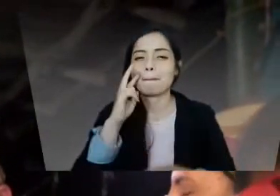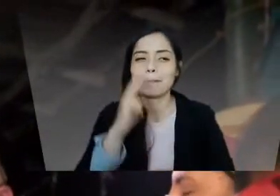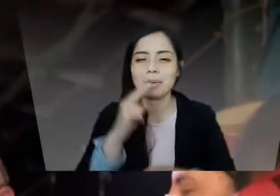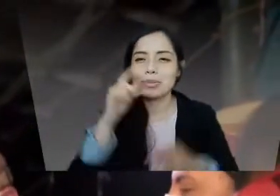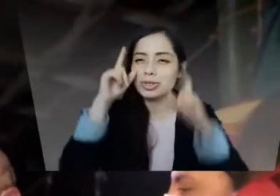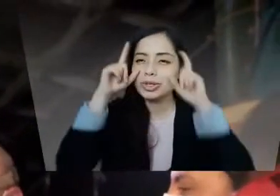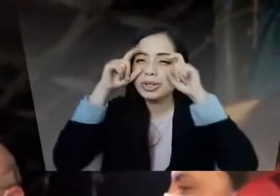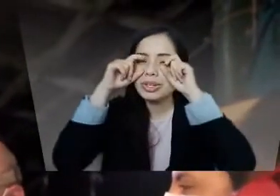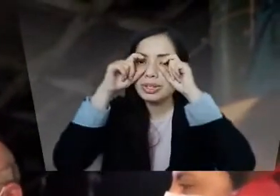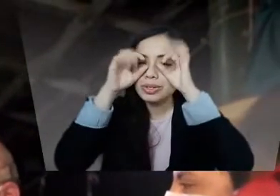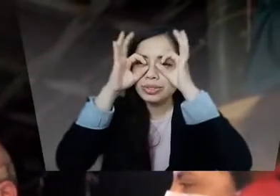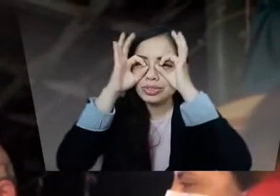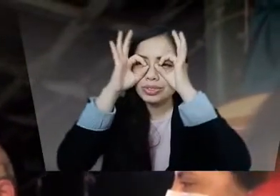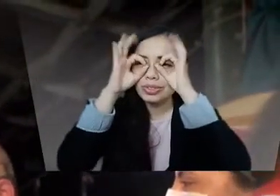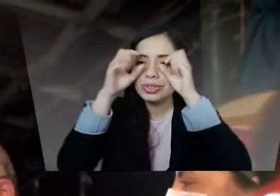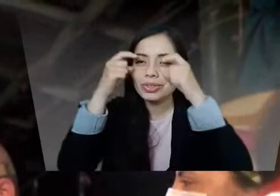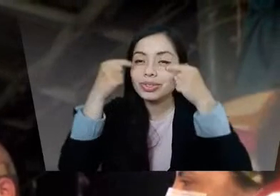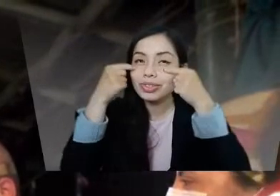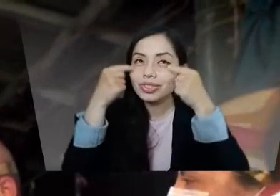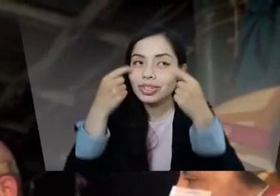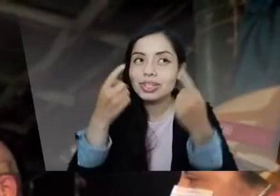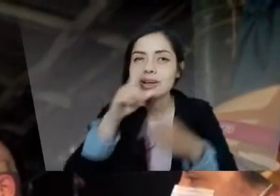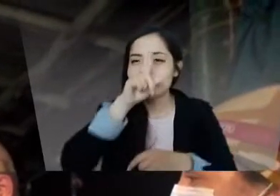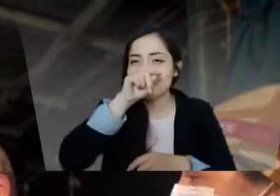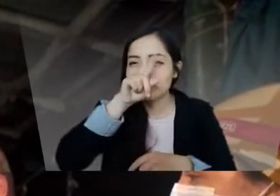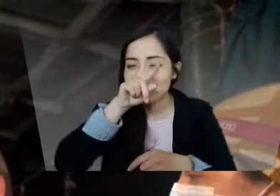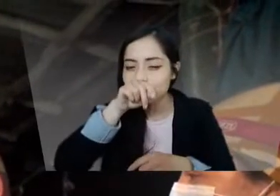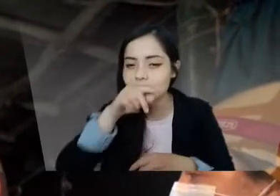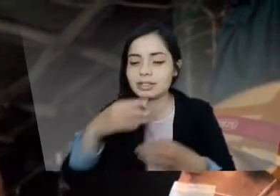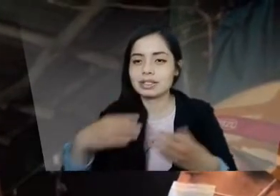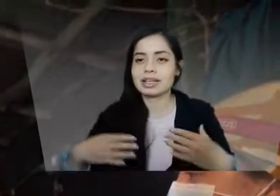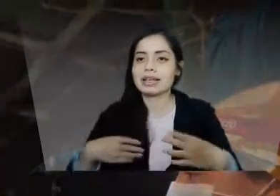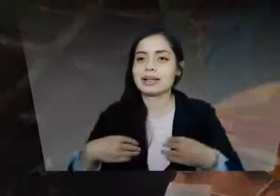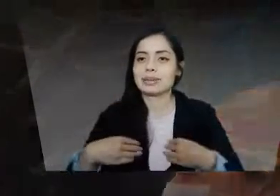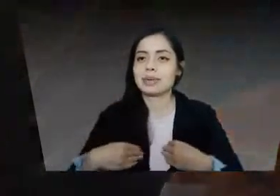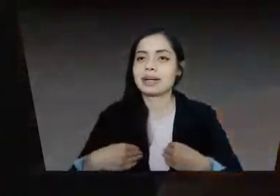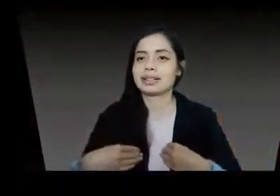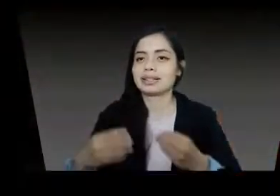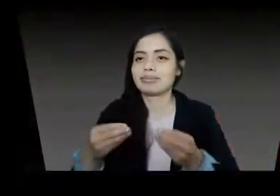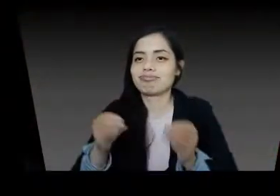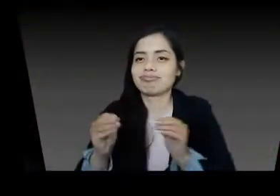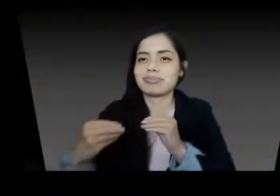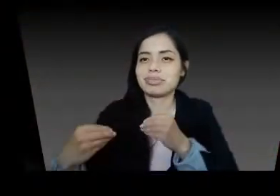también poder planear para su conservación y preservación en el futuro.